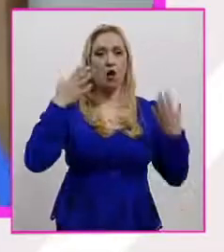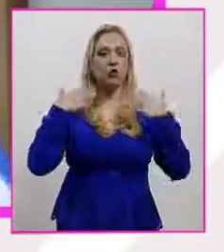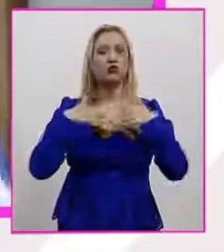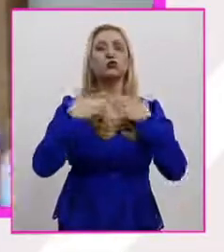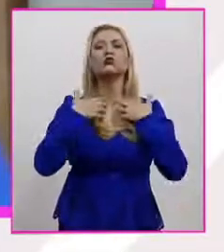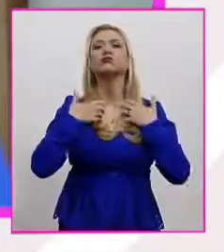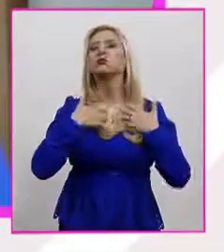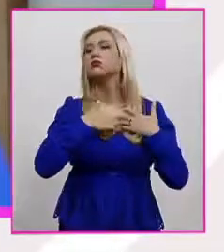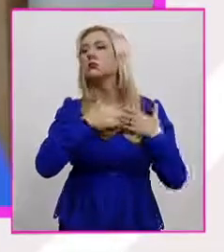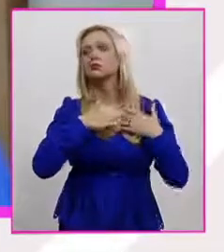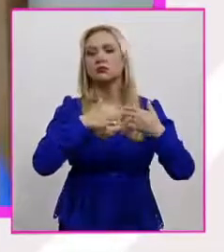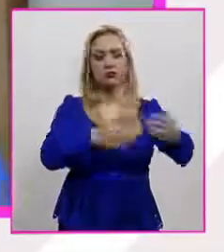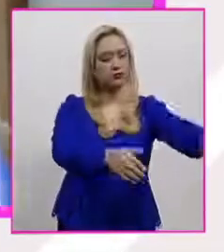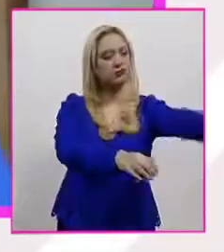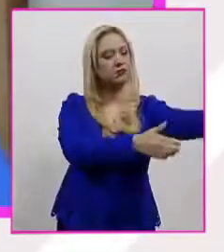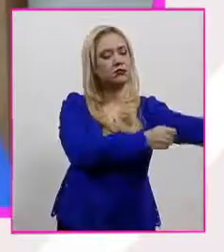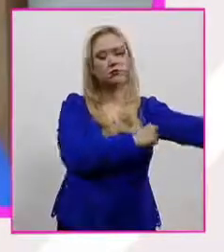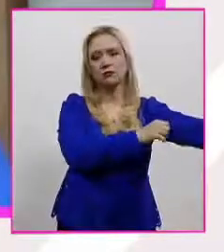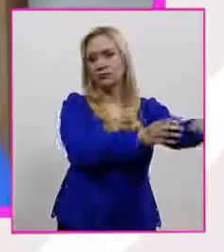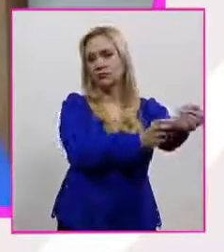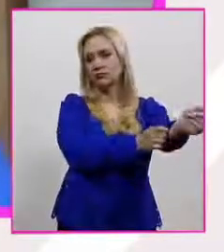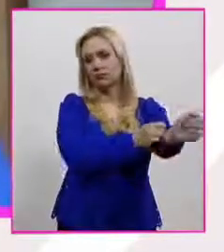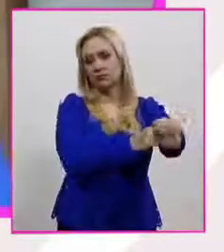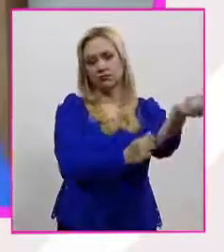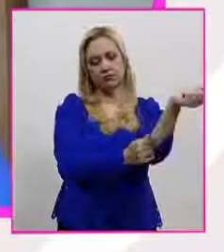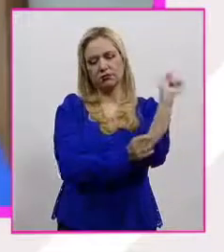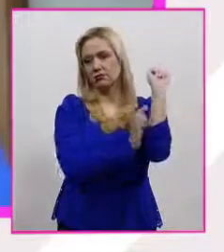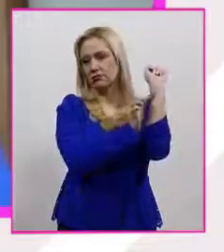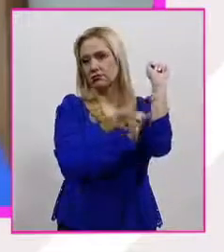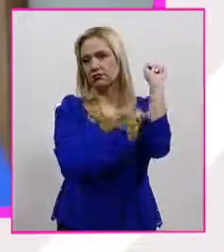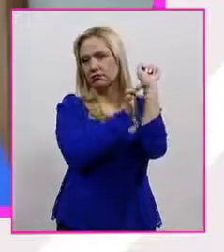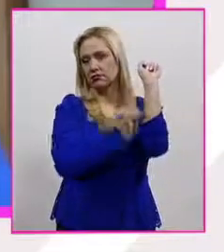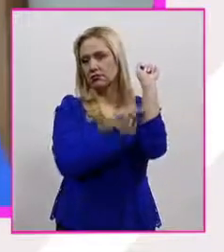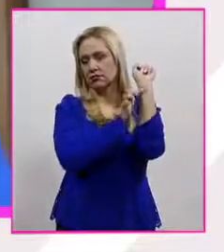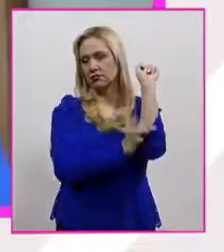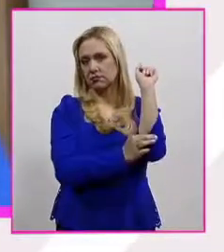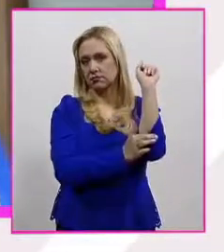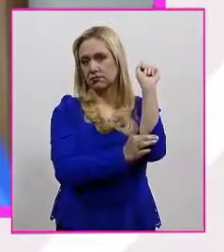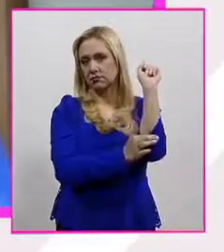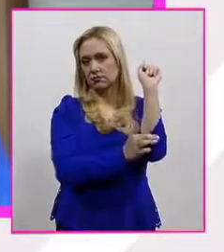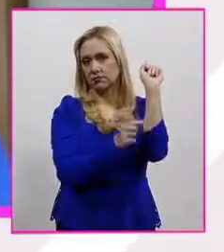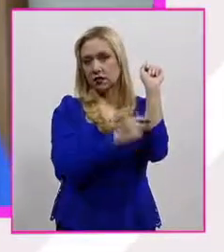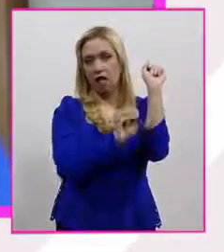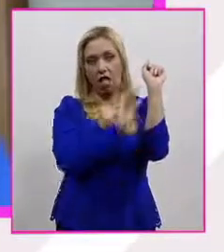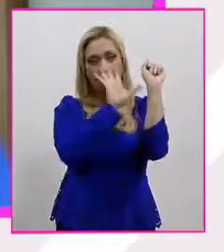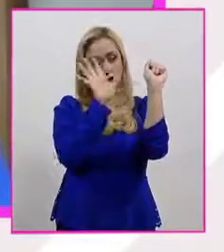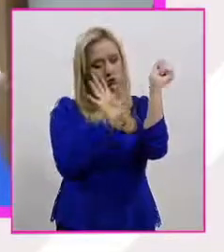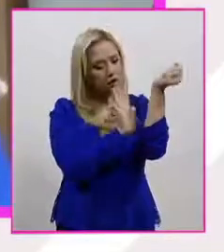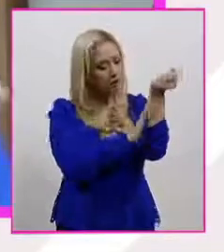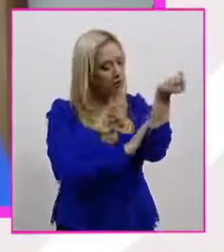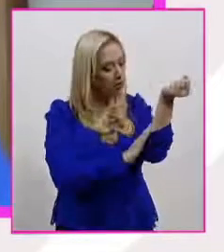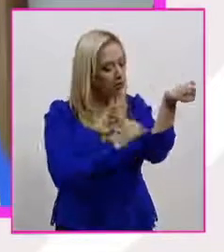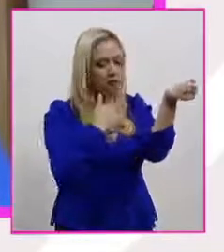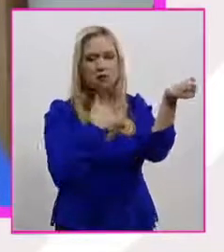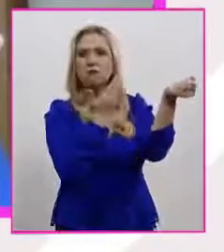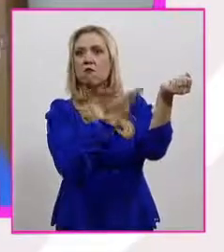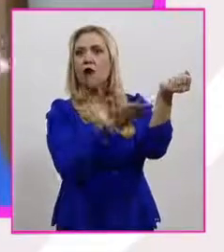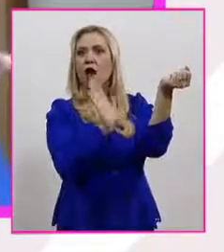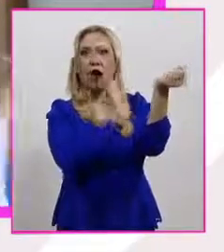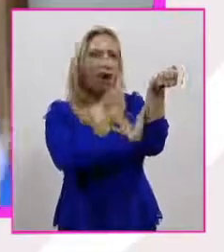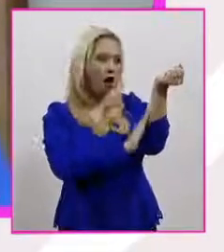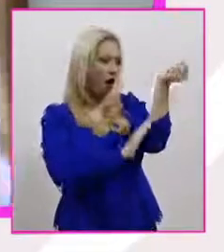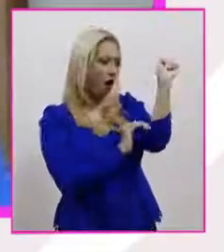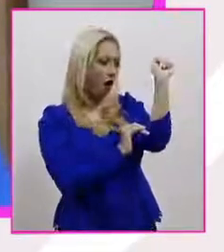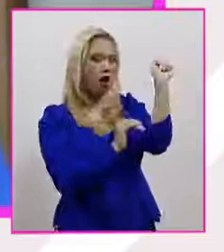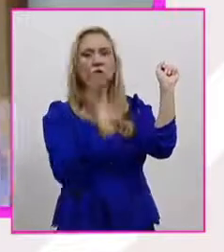parte interior del antebrazo, o las dos. La idea es tener una medición directa de la autopercepción, digamos, todos nos vemos la cara